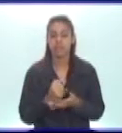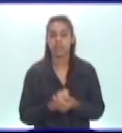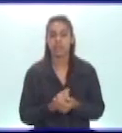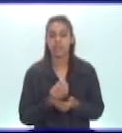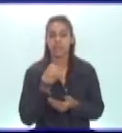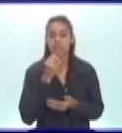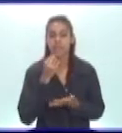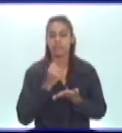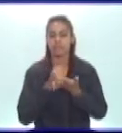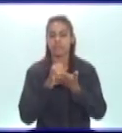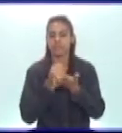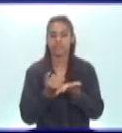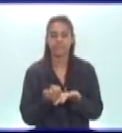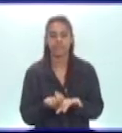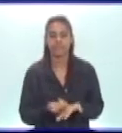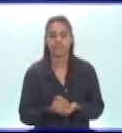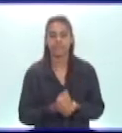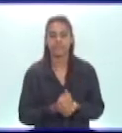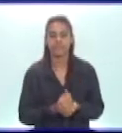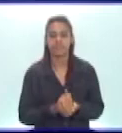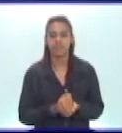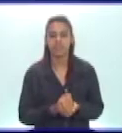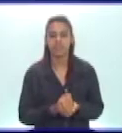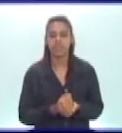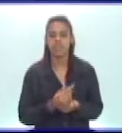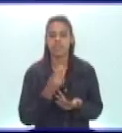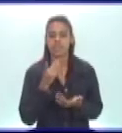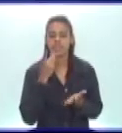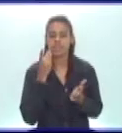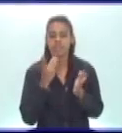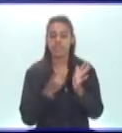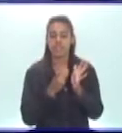pueden apoyarse en este diccionario,